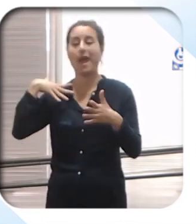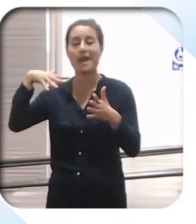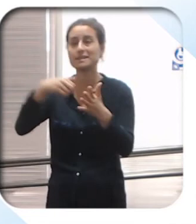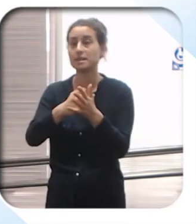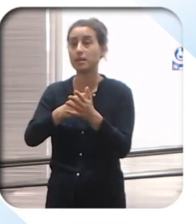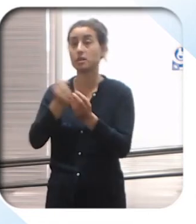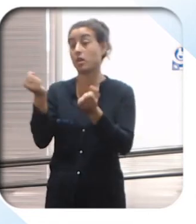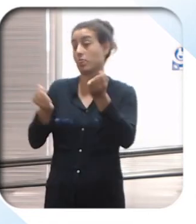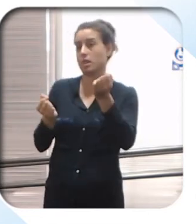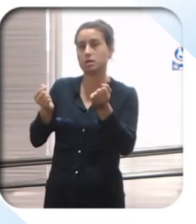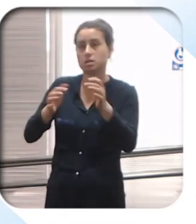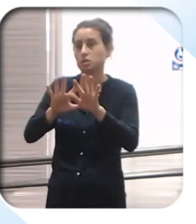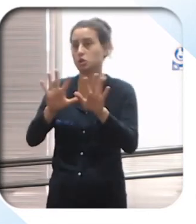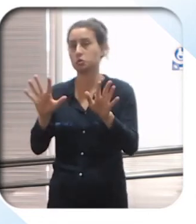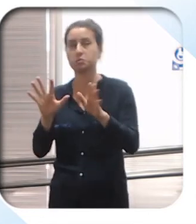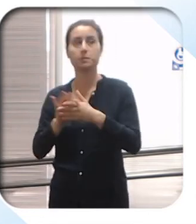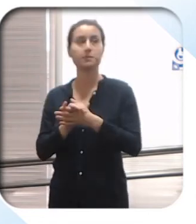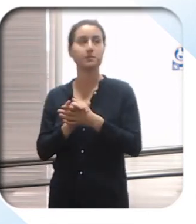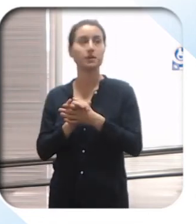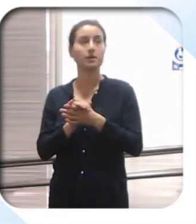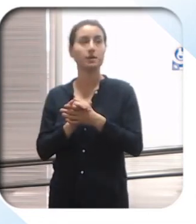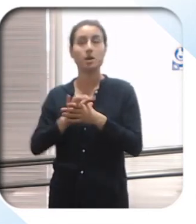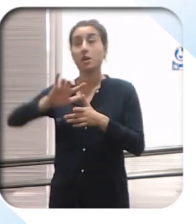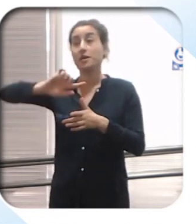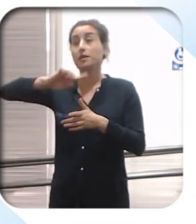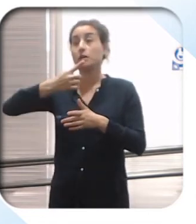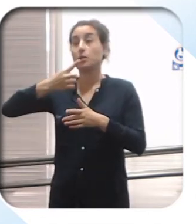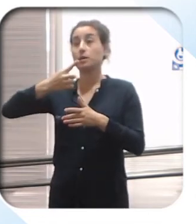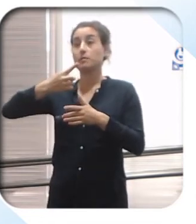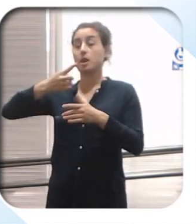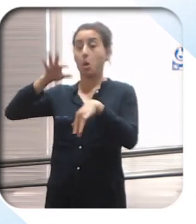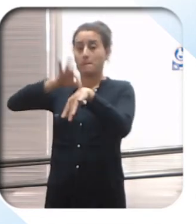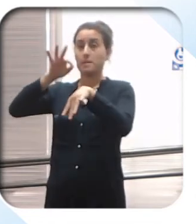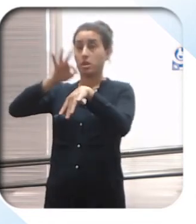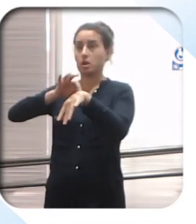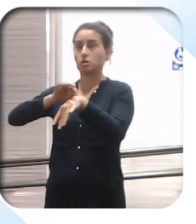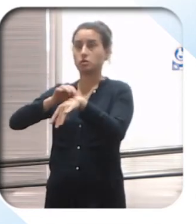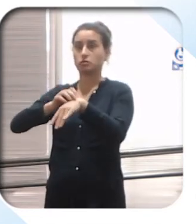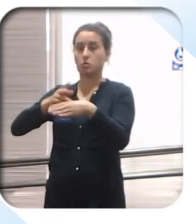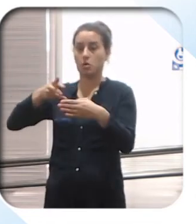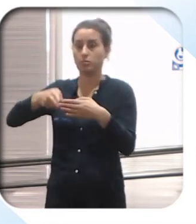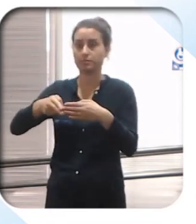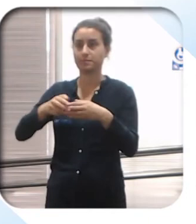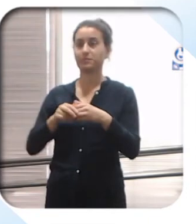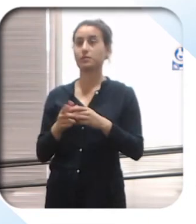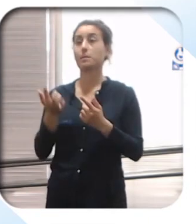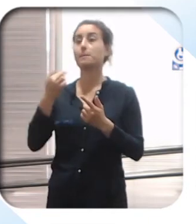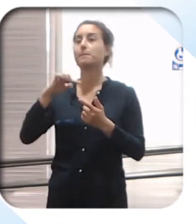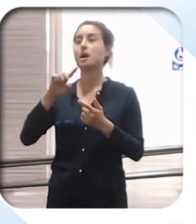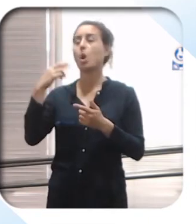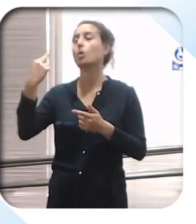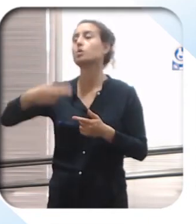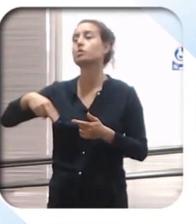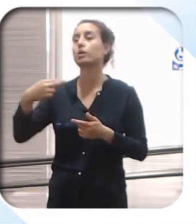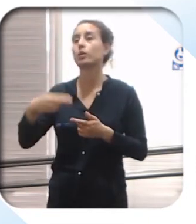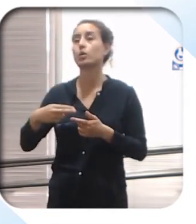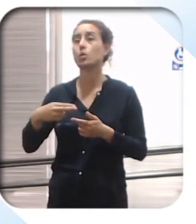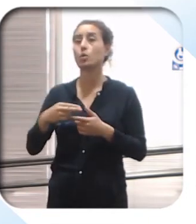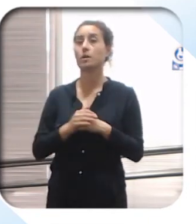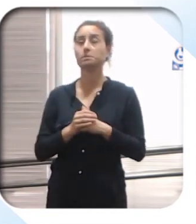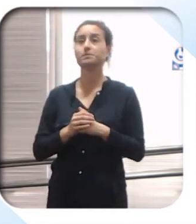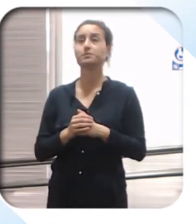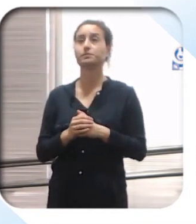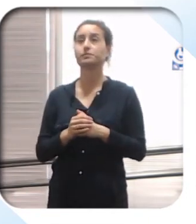de tránsito, lo primero es la intervención médica, ¿tá? Pero nunca cuando se